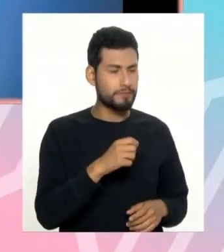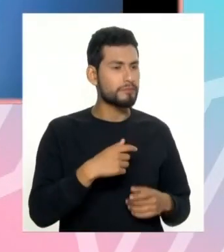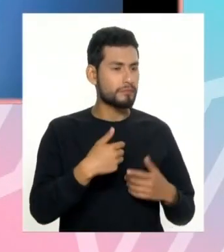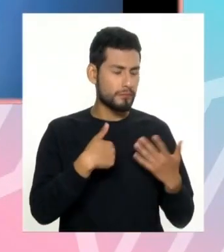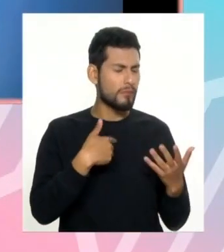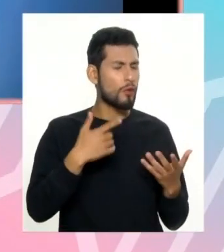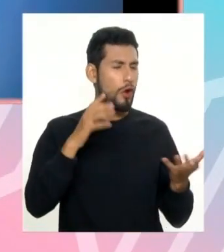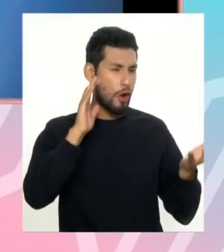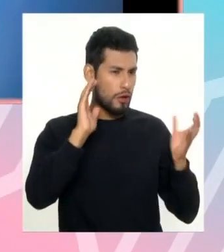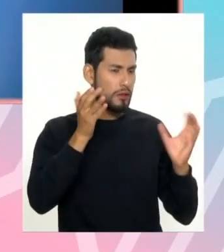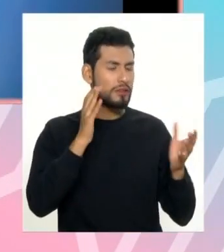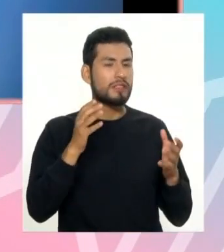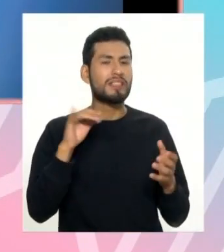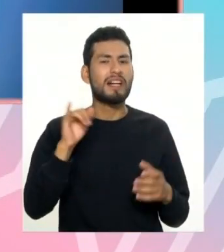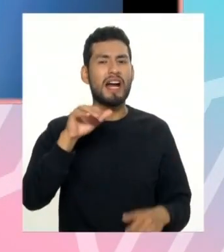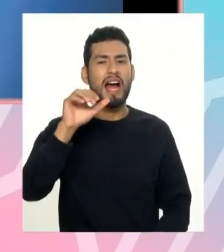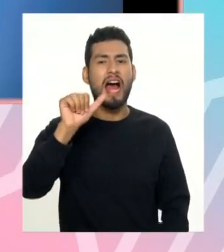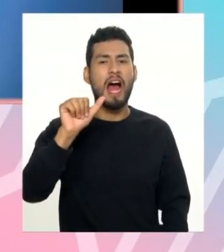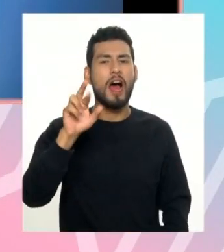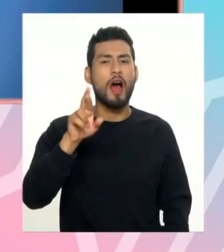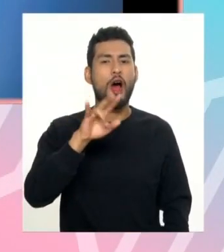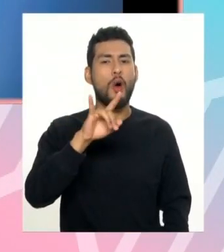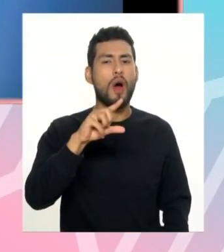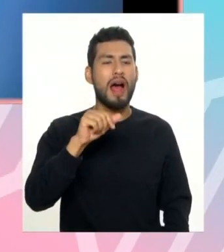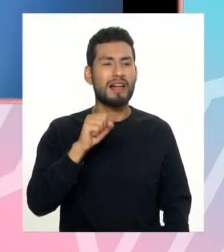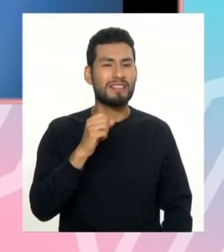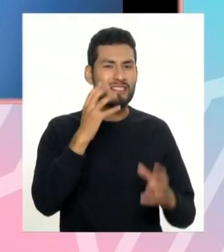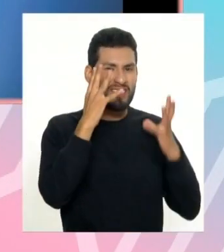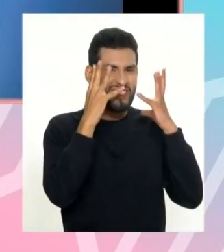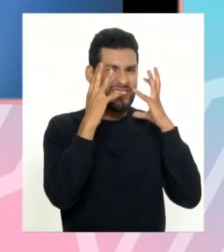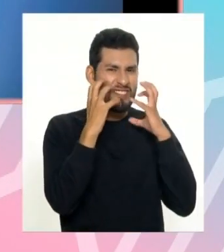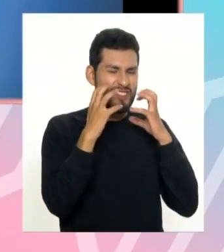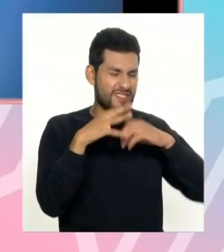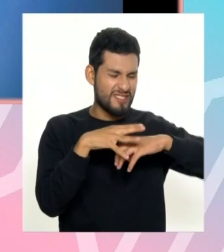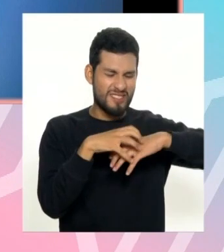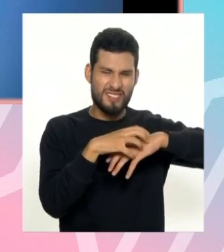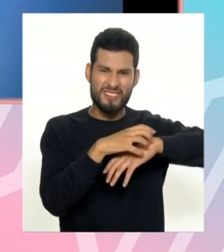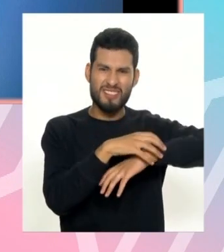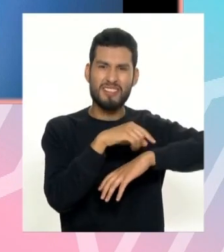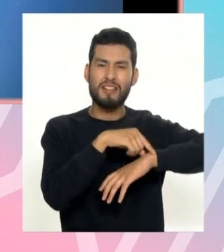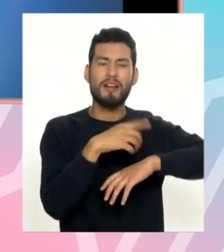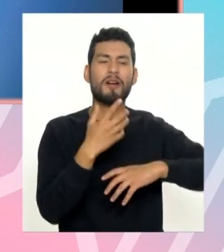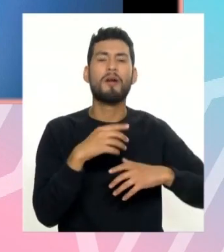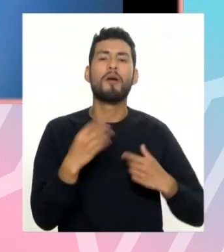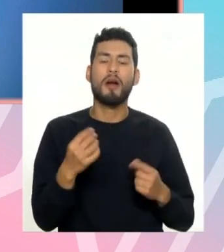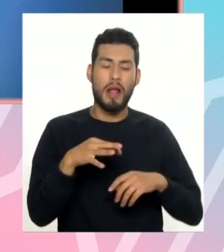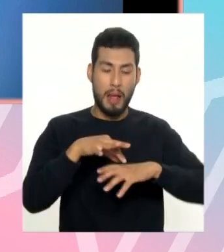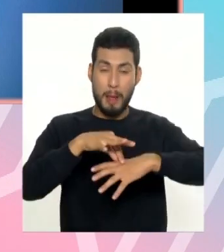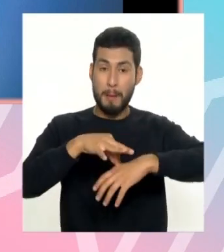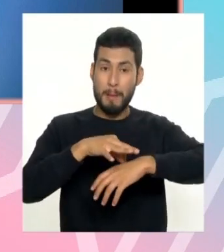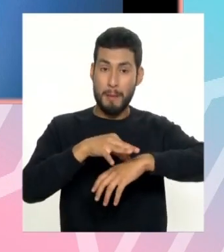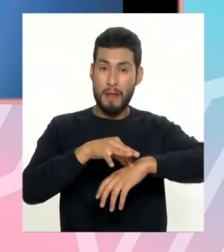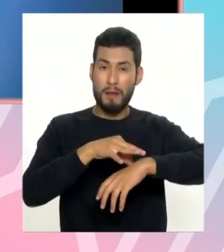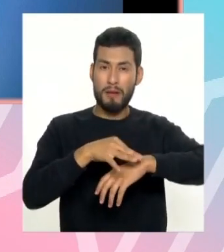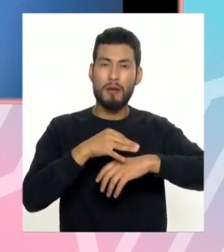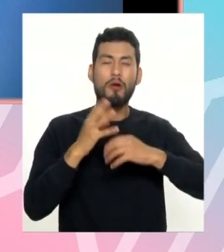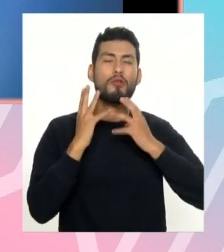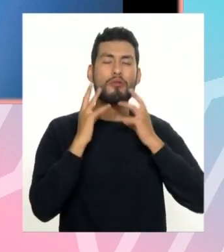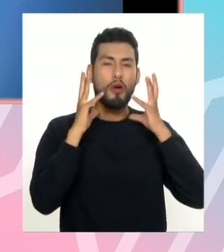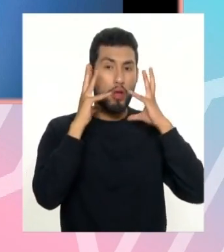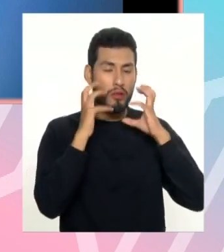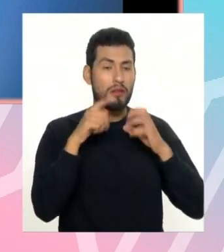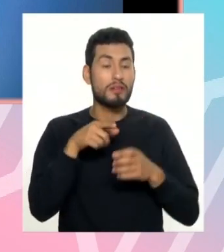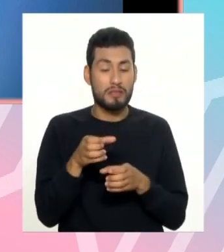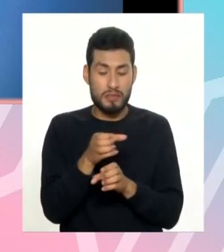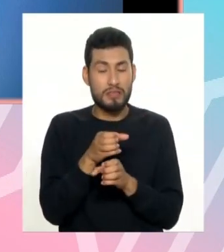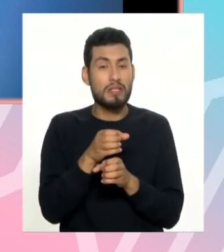suelo comparar con las arrugas. Las arrugas se producen por la degeneración de la piel. Claro. Los discos